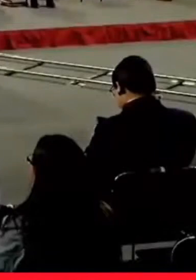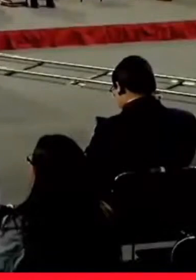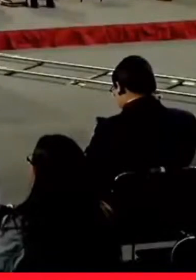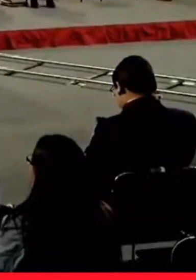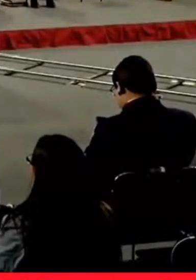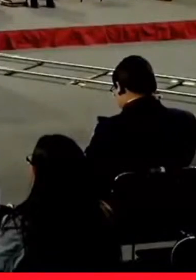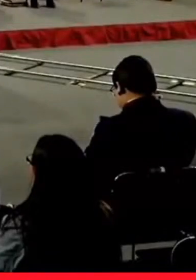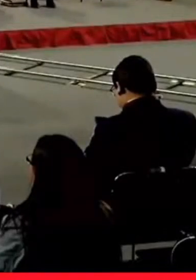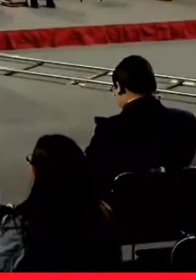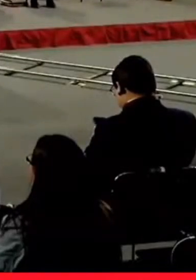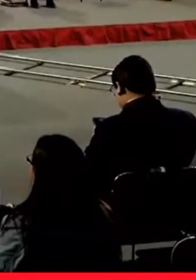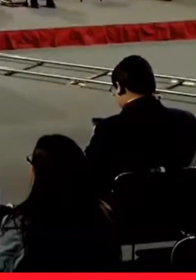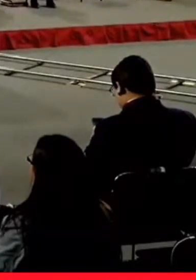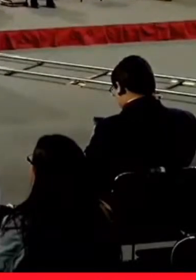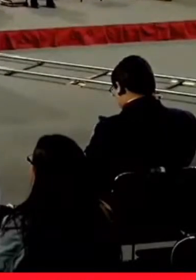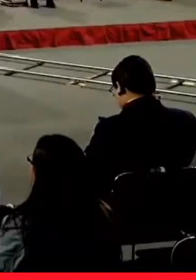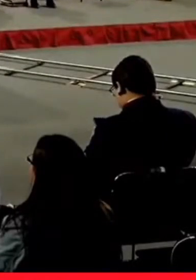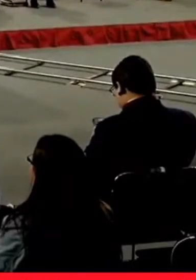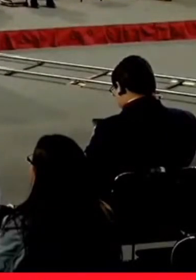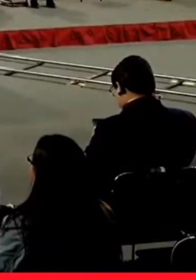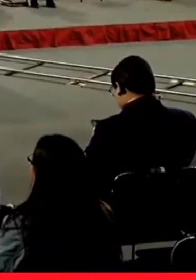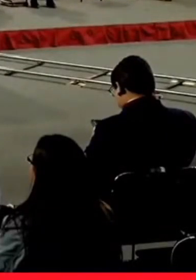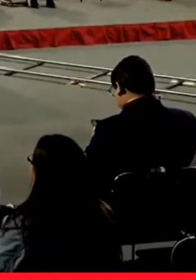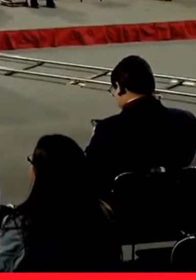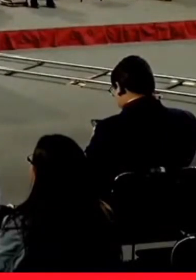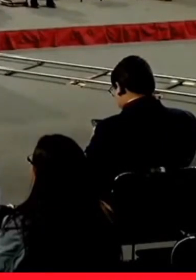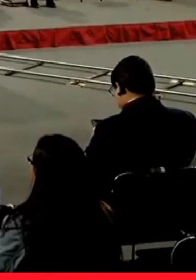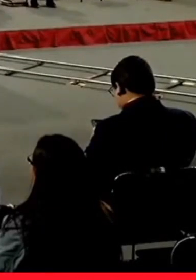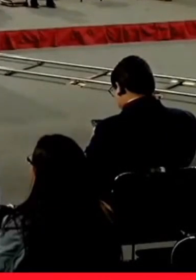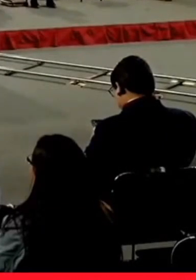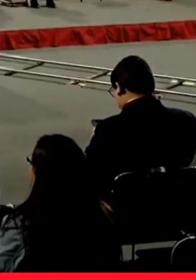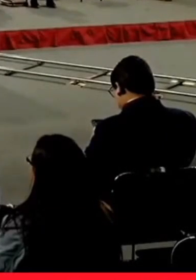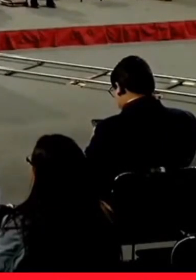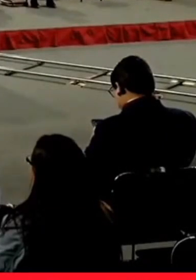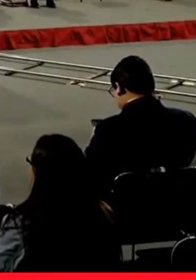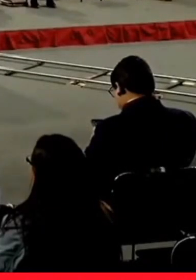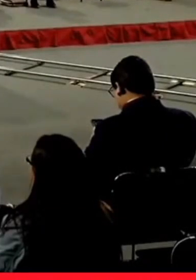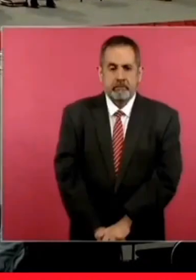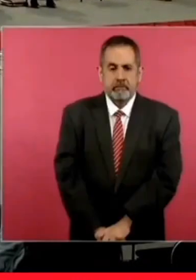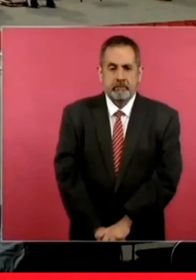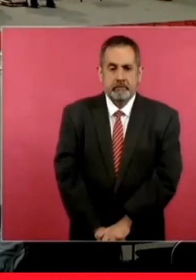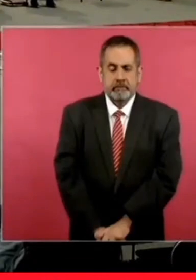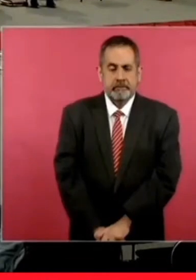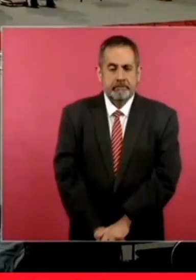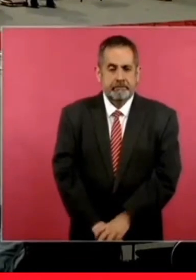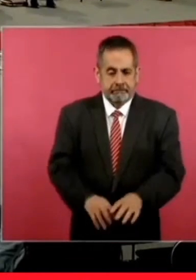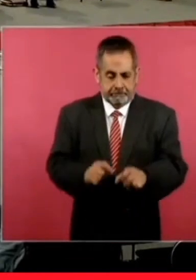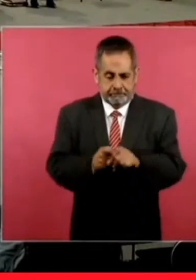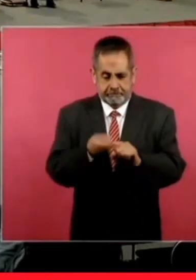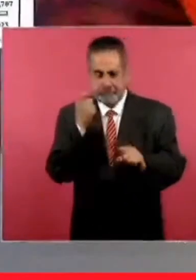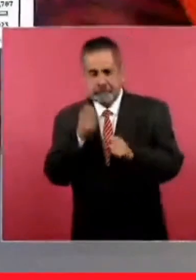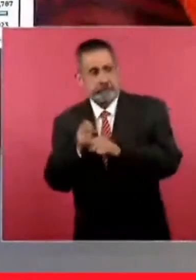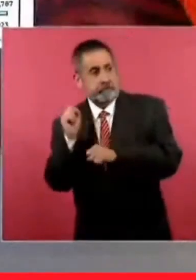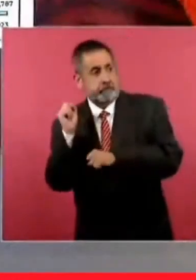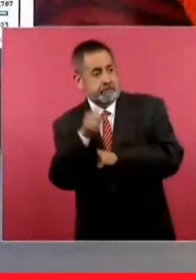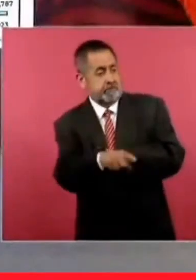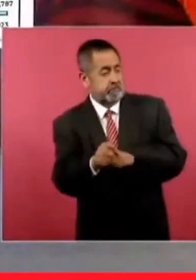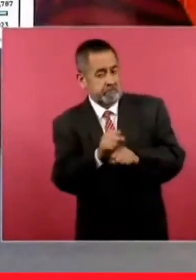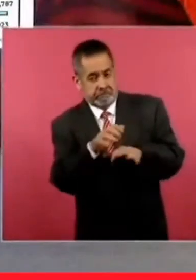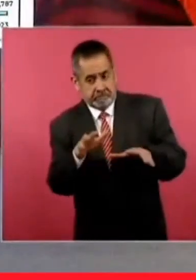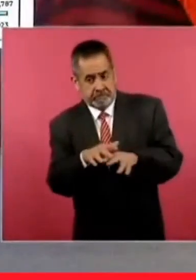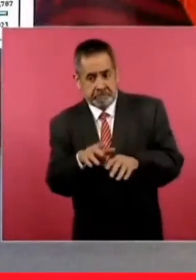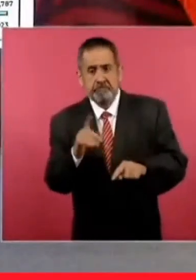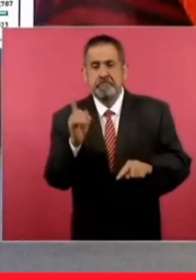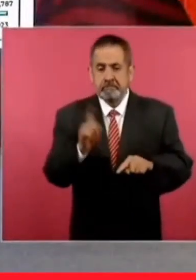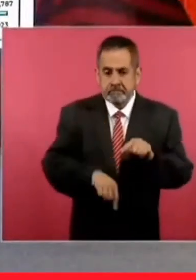en granadas quince granadas aseguradas a la delincuencia organizada en este periodo dos mil novecientos cinco